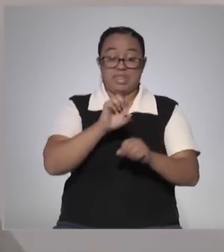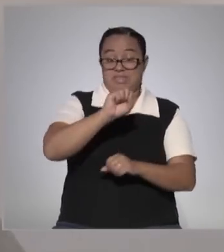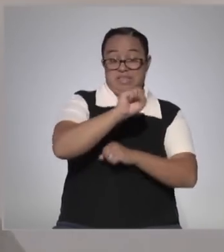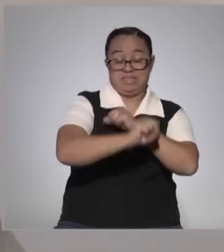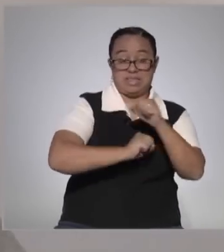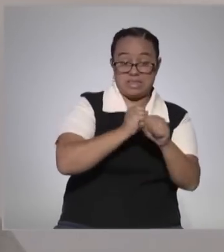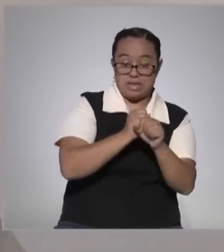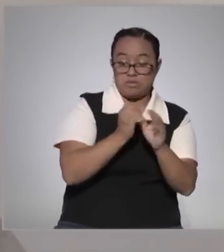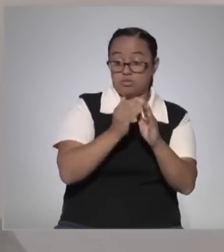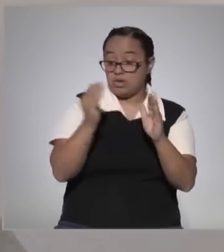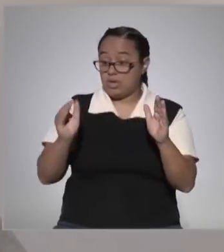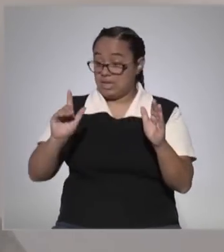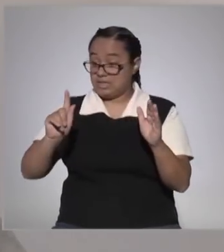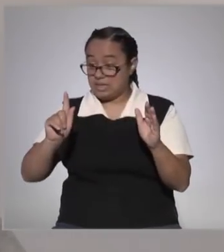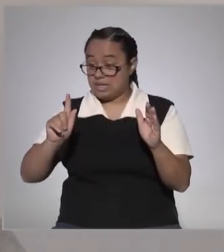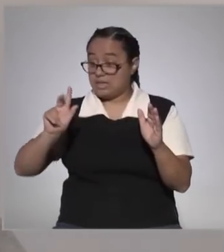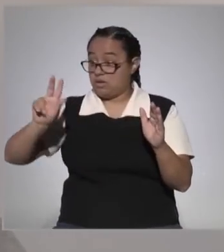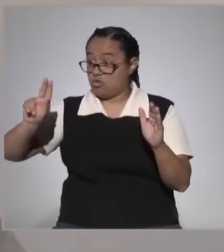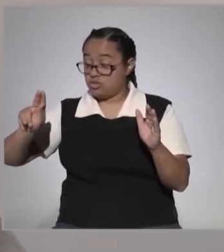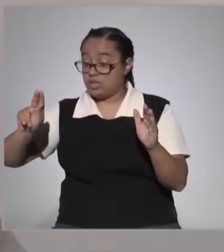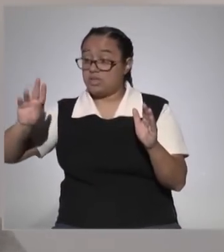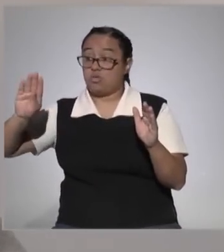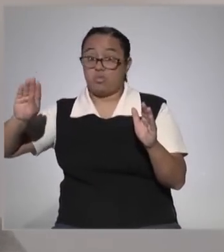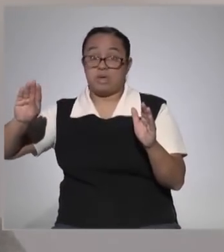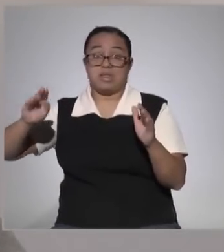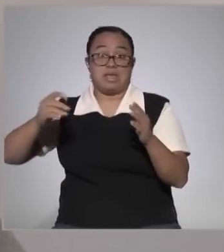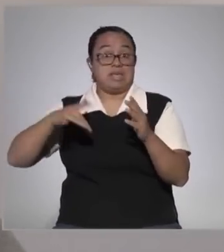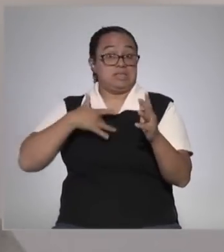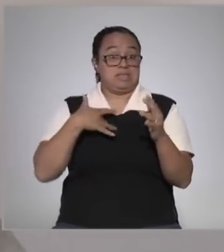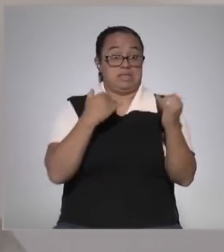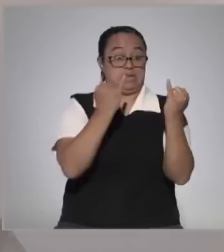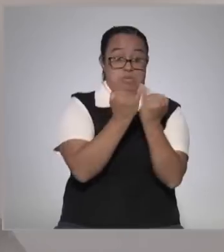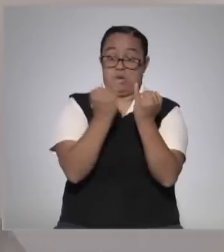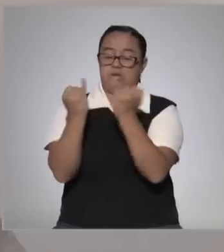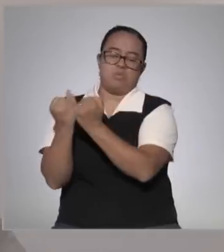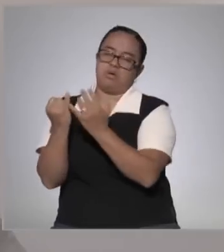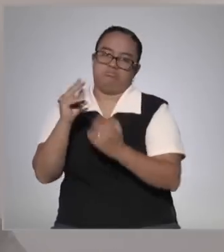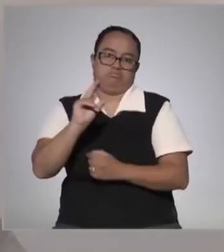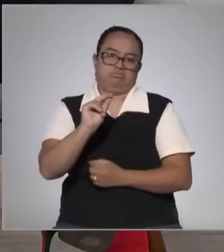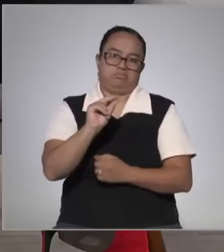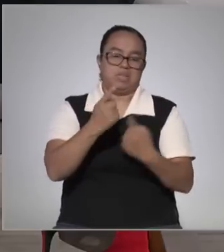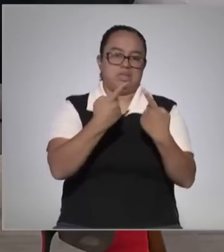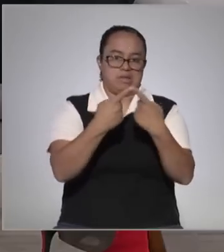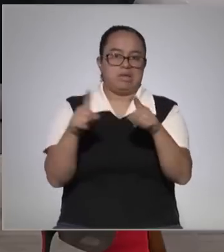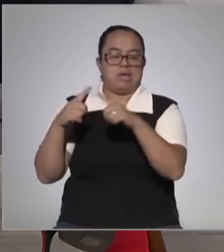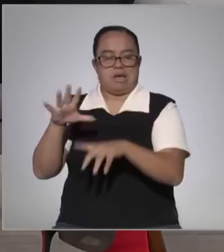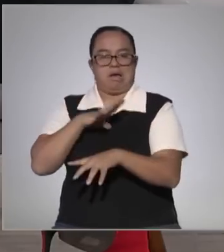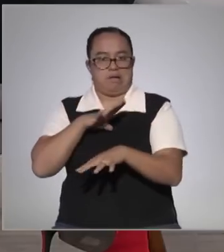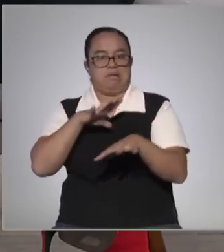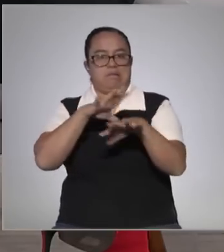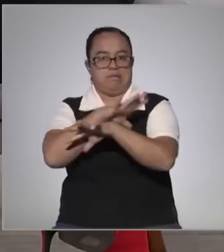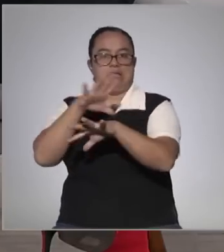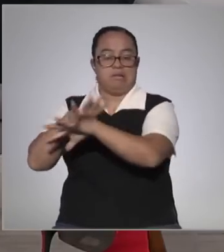las de 70, ni las de 80, ni 90. Y en ese sentido, exacto, ¿no? El volver a tener